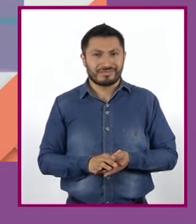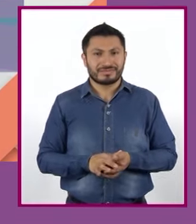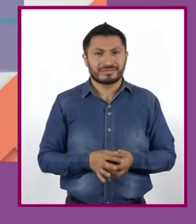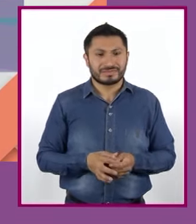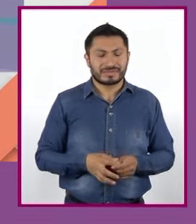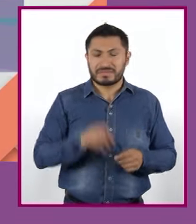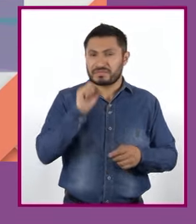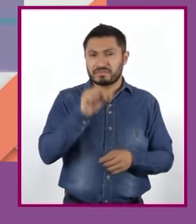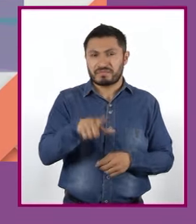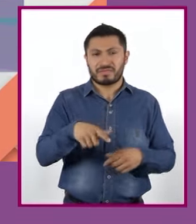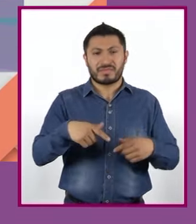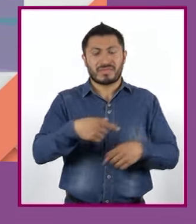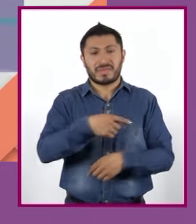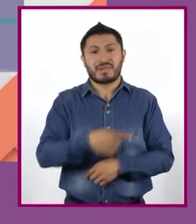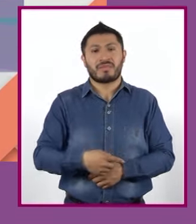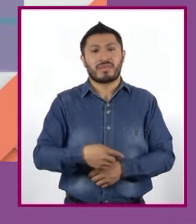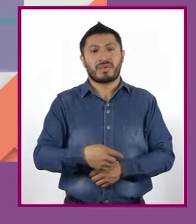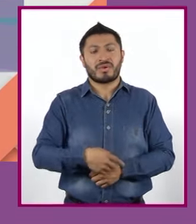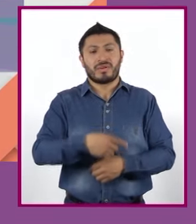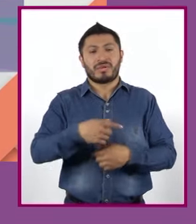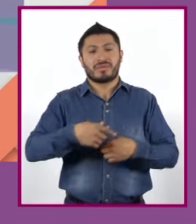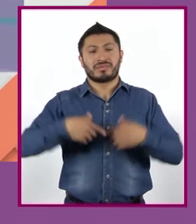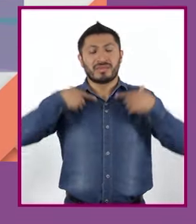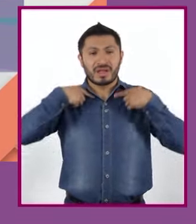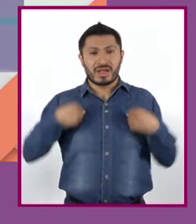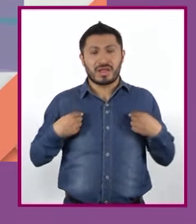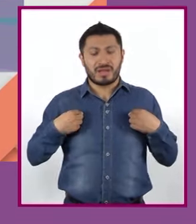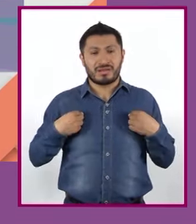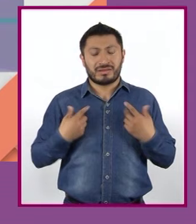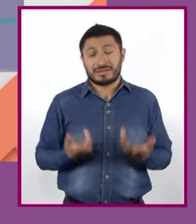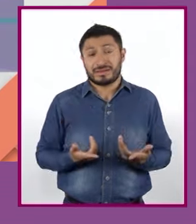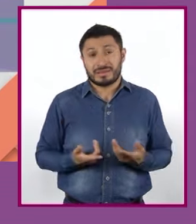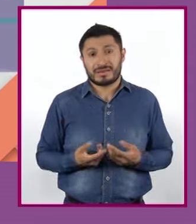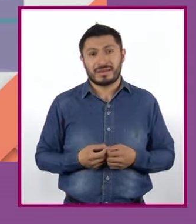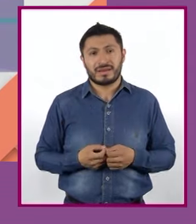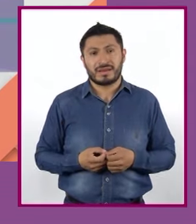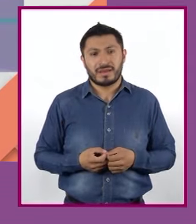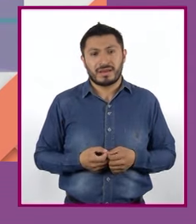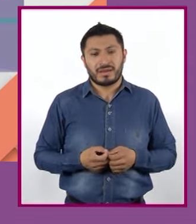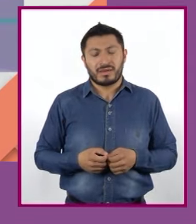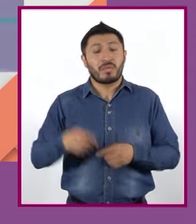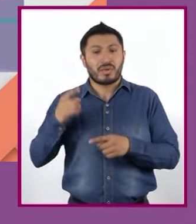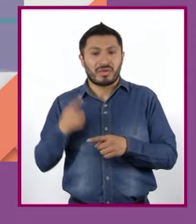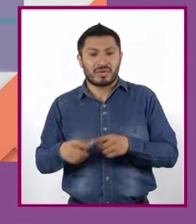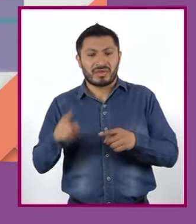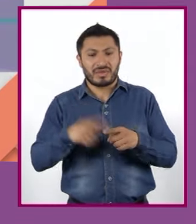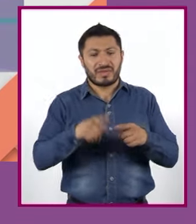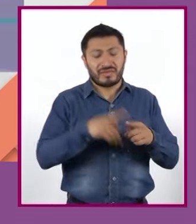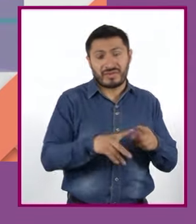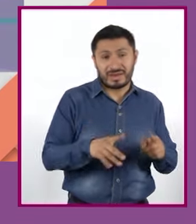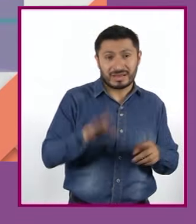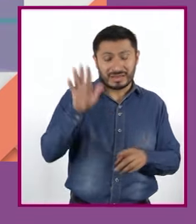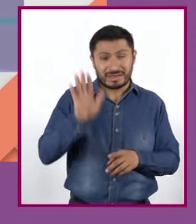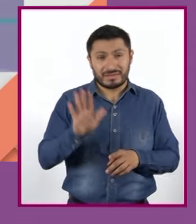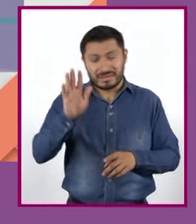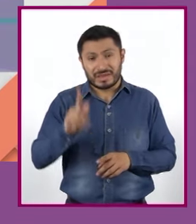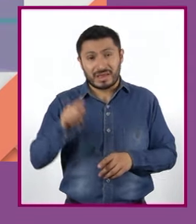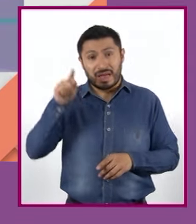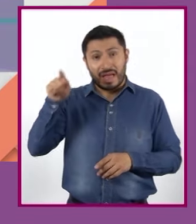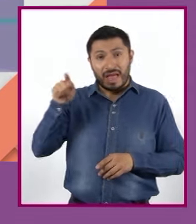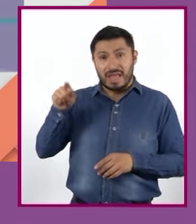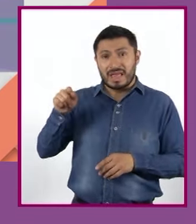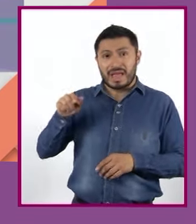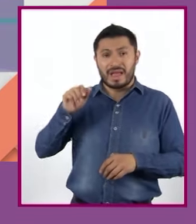con camiseta o camisa, que raramente distinguimos como distintas y que en Venezuela le llaman